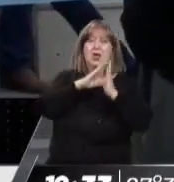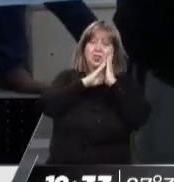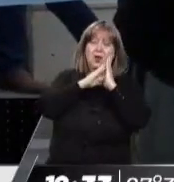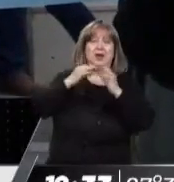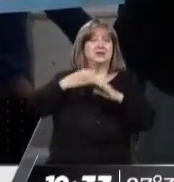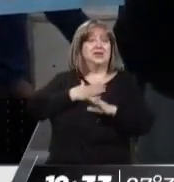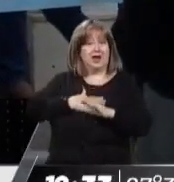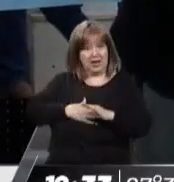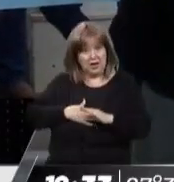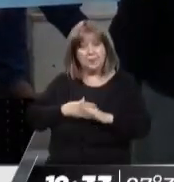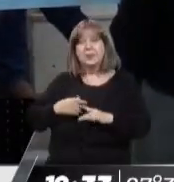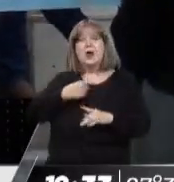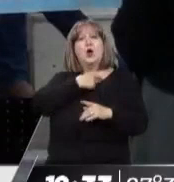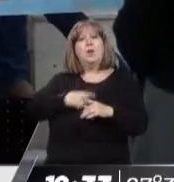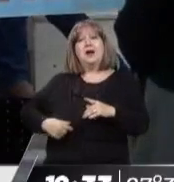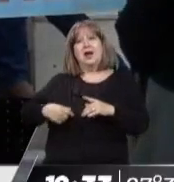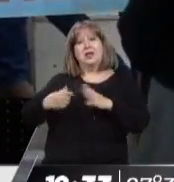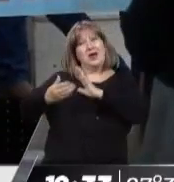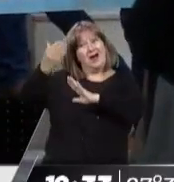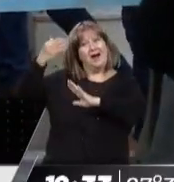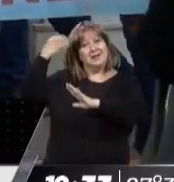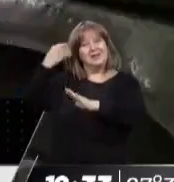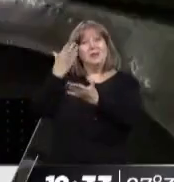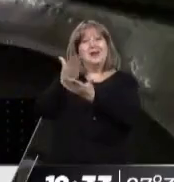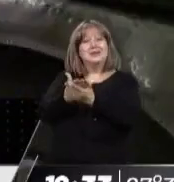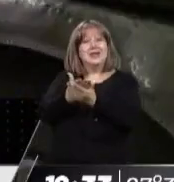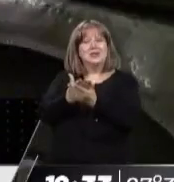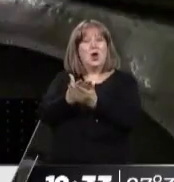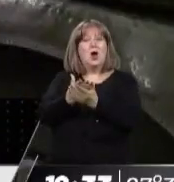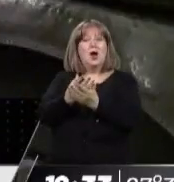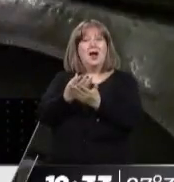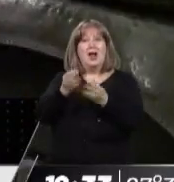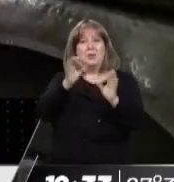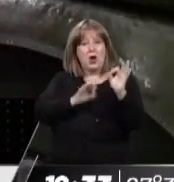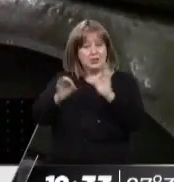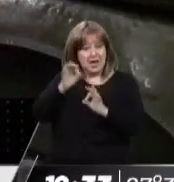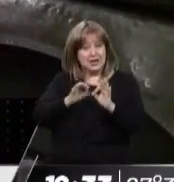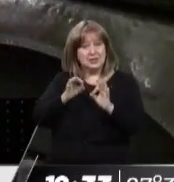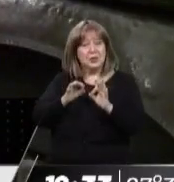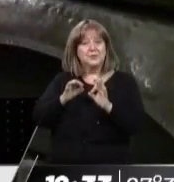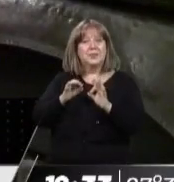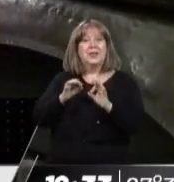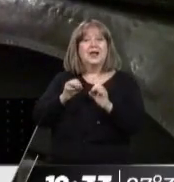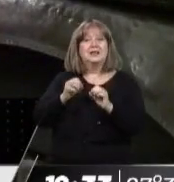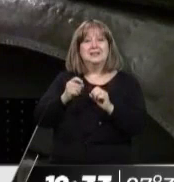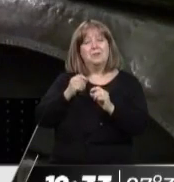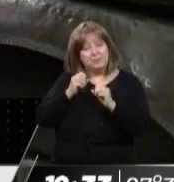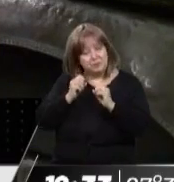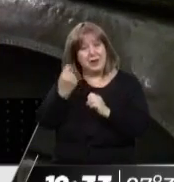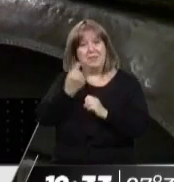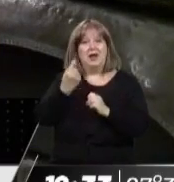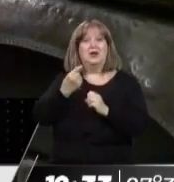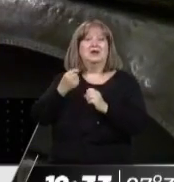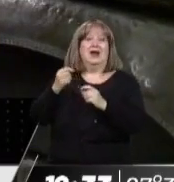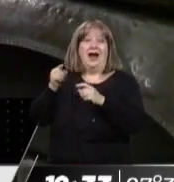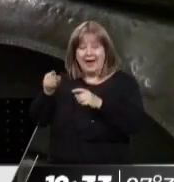gobernador, creo que por supuesto cuando presentó el proyecto originalmente para toda la provincia, creo que deberían haber comenzado con Malargüe, que teníamos